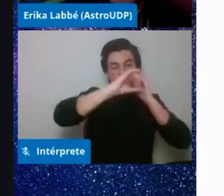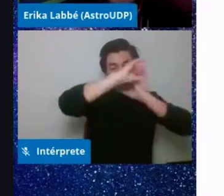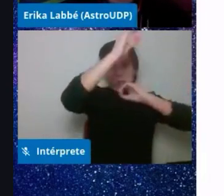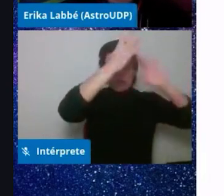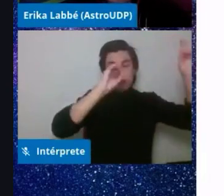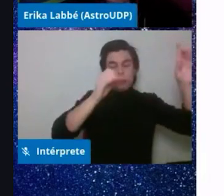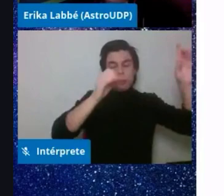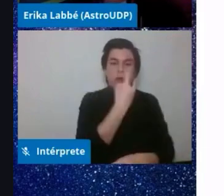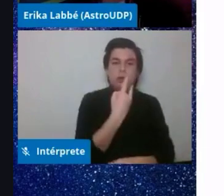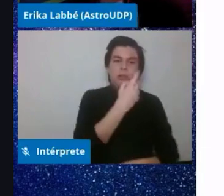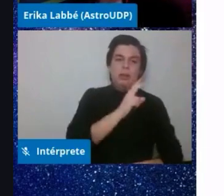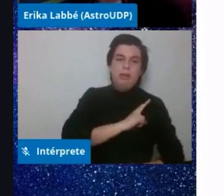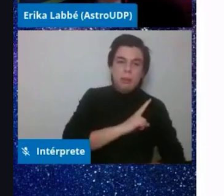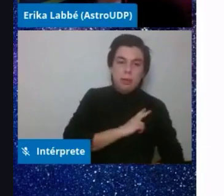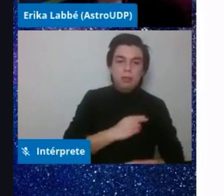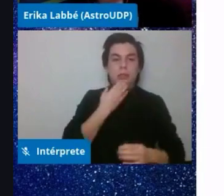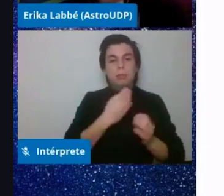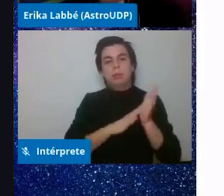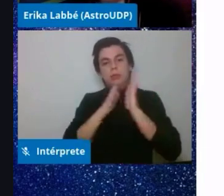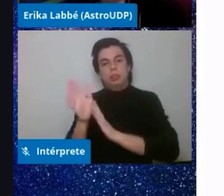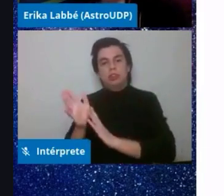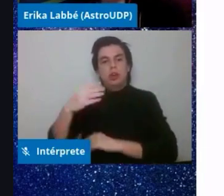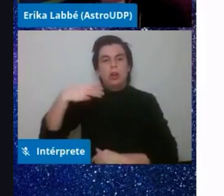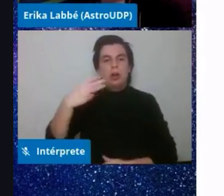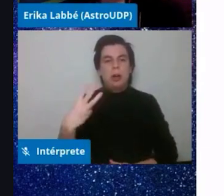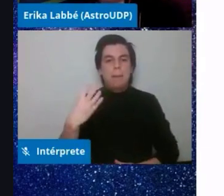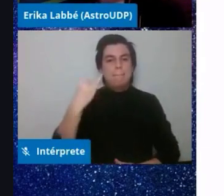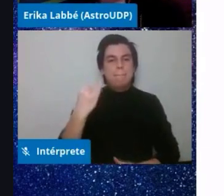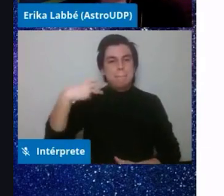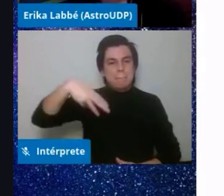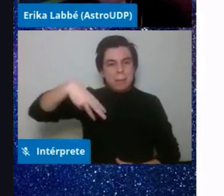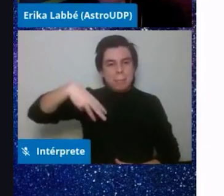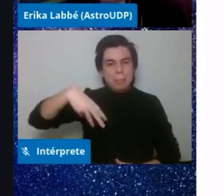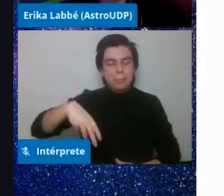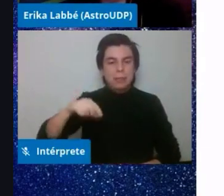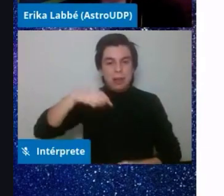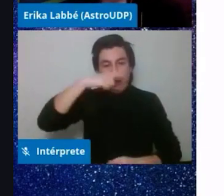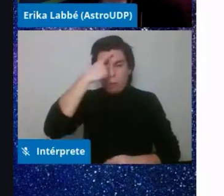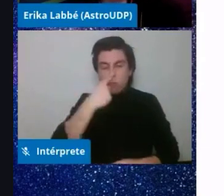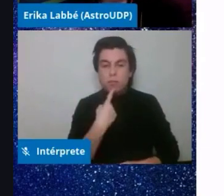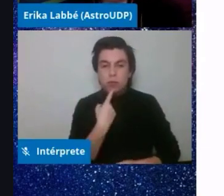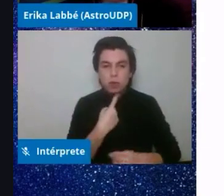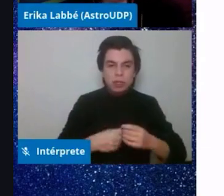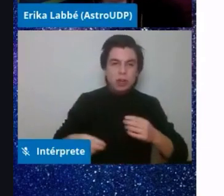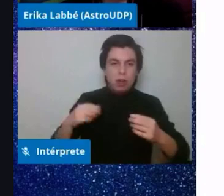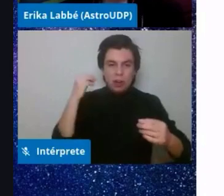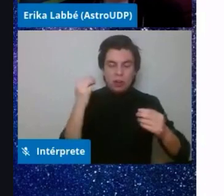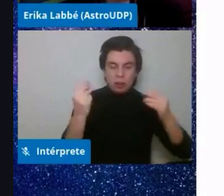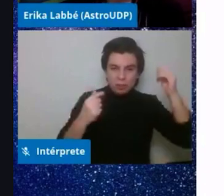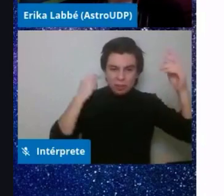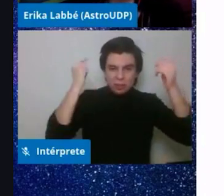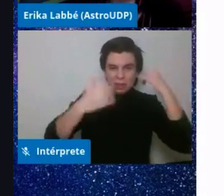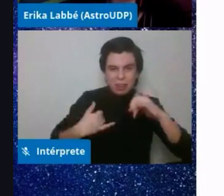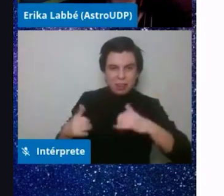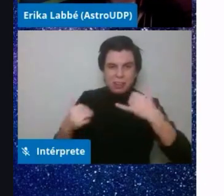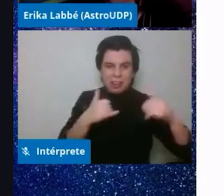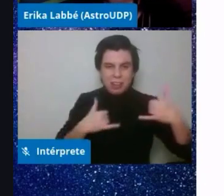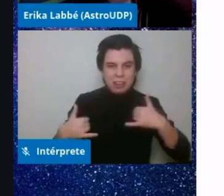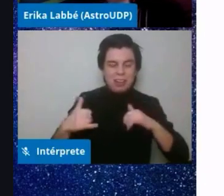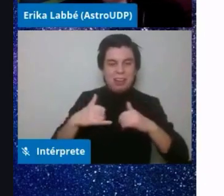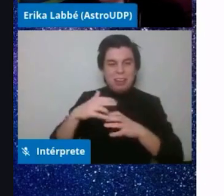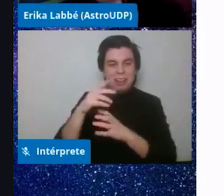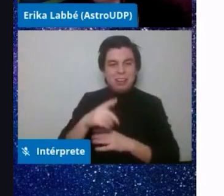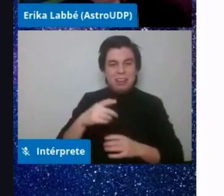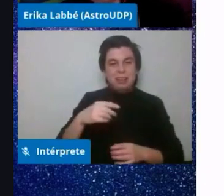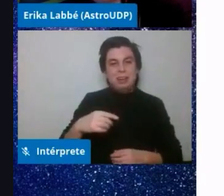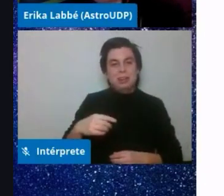Museo MIM también, muy importante, el Museo Interactivo Mirador MIM, que también se ha puesto las pilas ahí fuertemente con la inclusión. Y